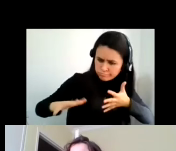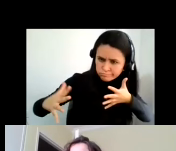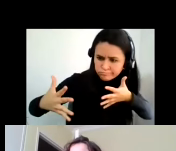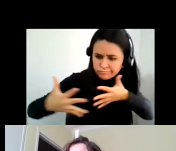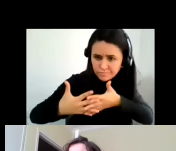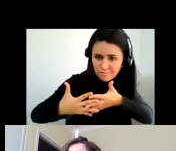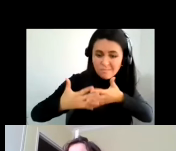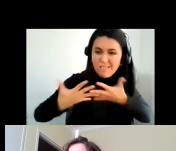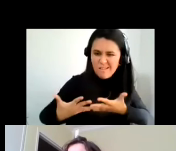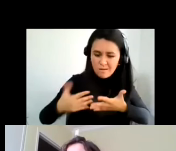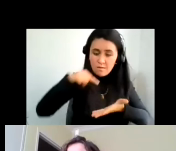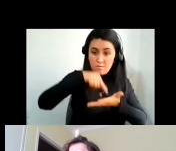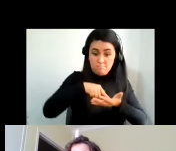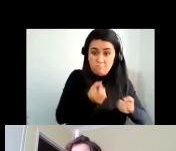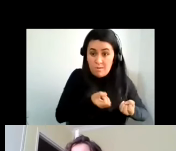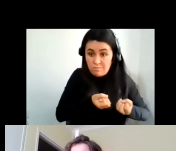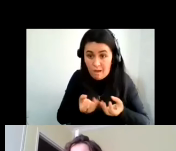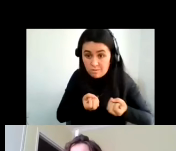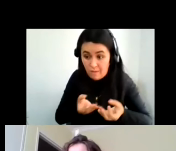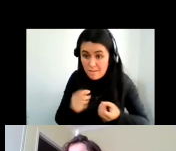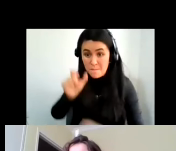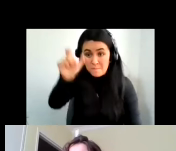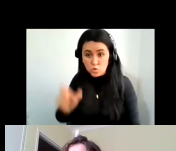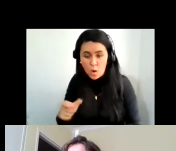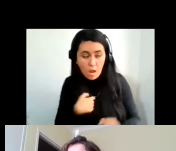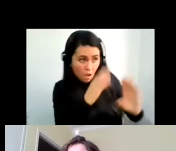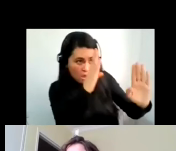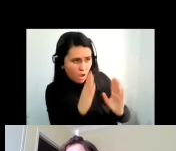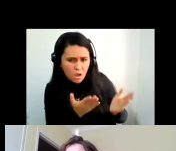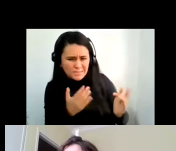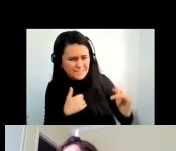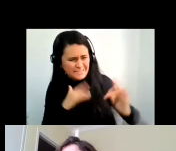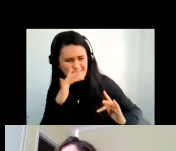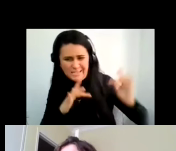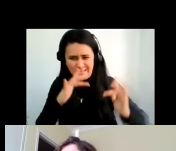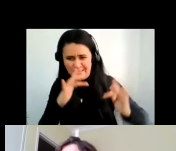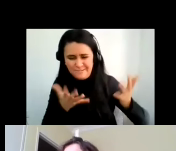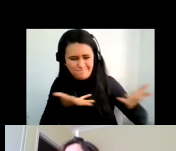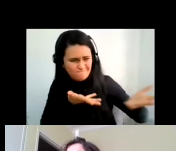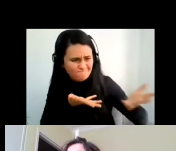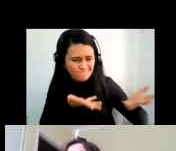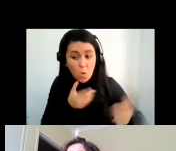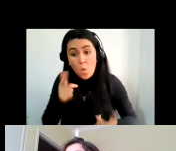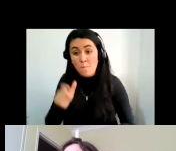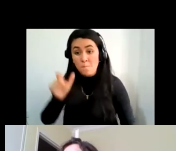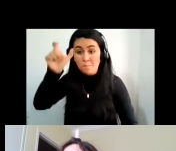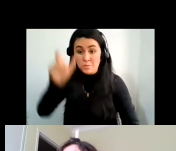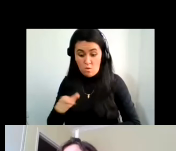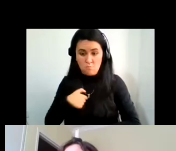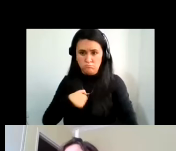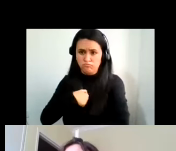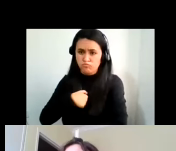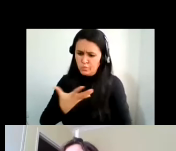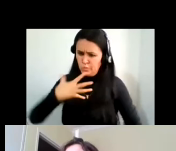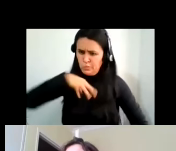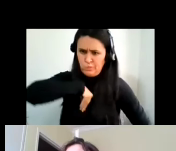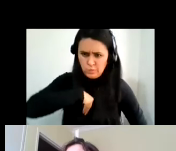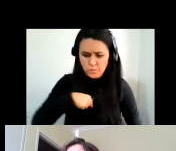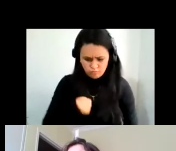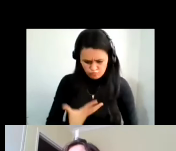de servicios y el paciente. A veces hay problemas con la capacidad de los pacientes de poder